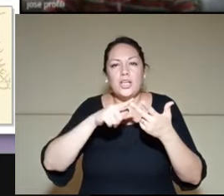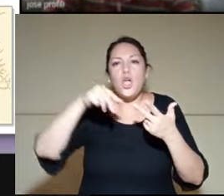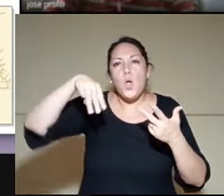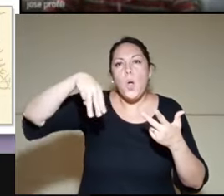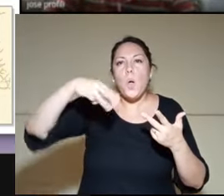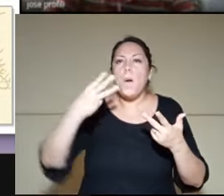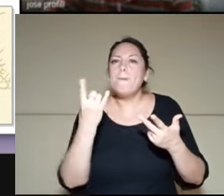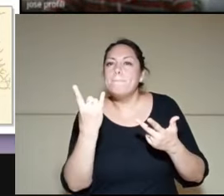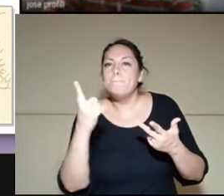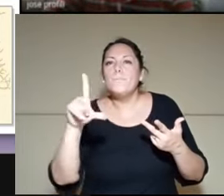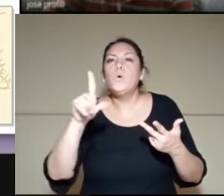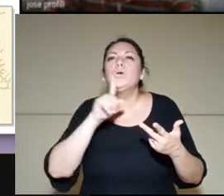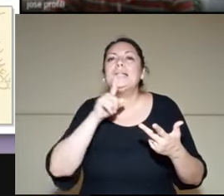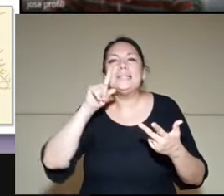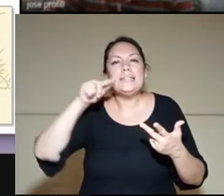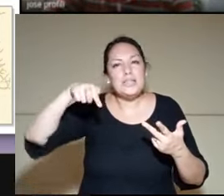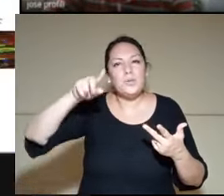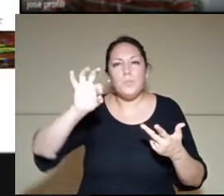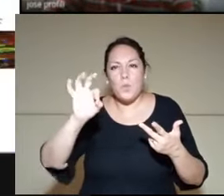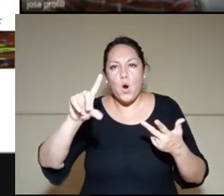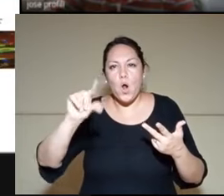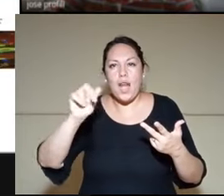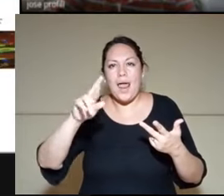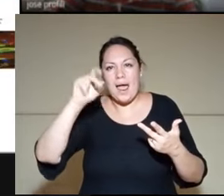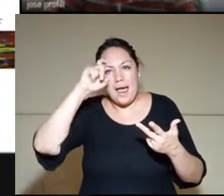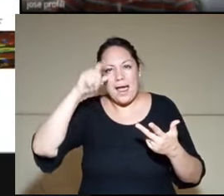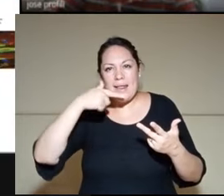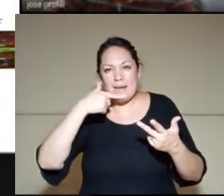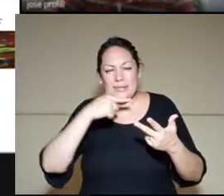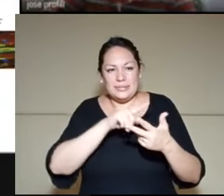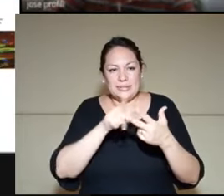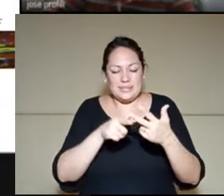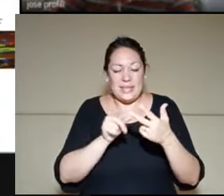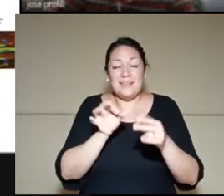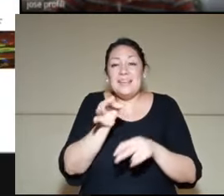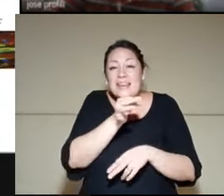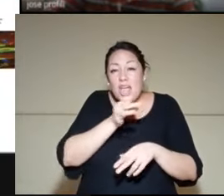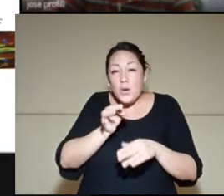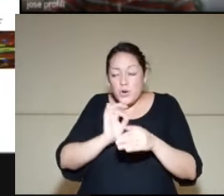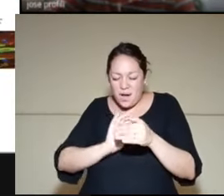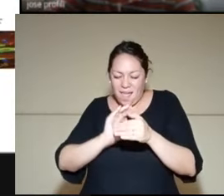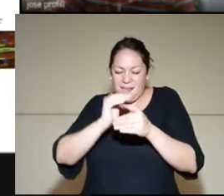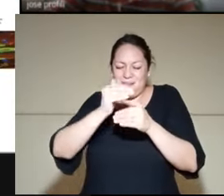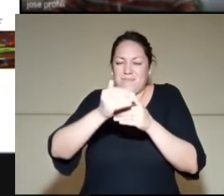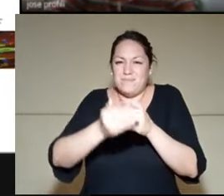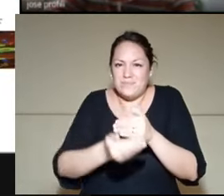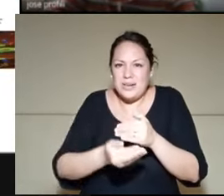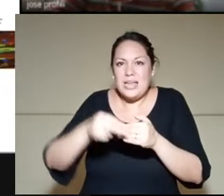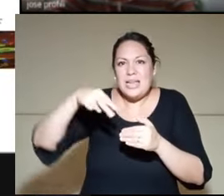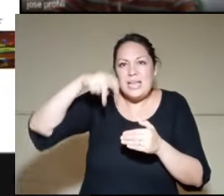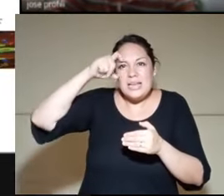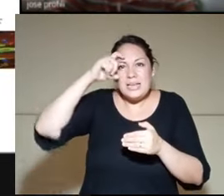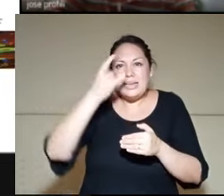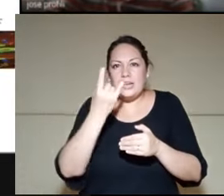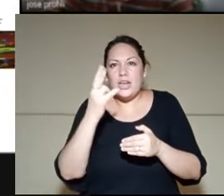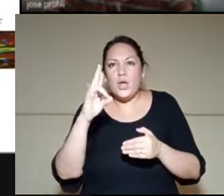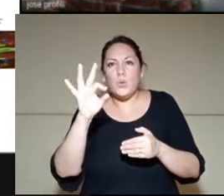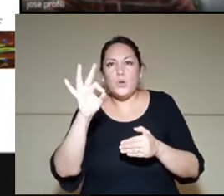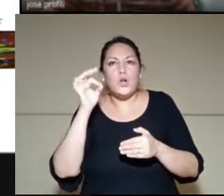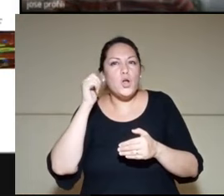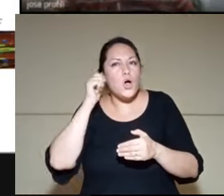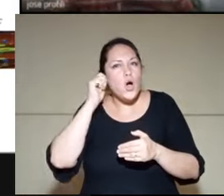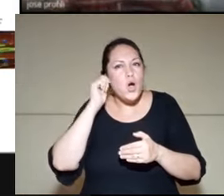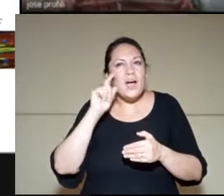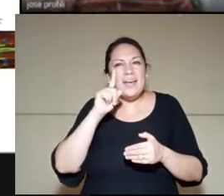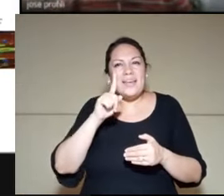A su vez, esas neuronas van a estar rodeadas de otro tejido que se llama neuroglia o neuroglía, que está formado por